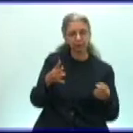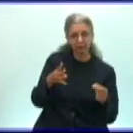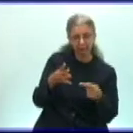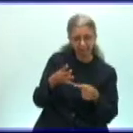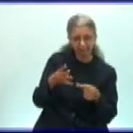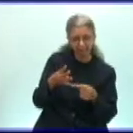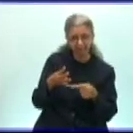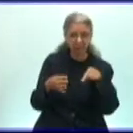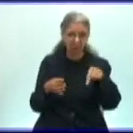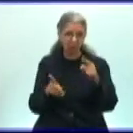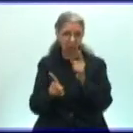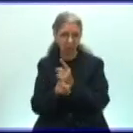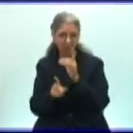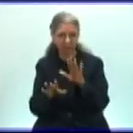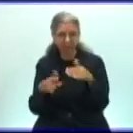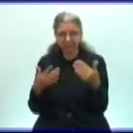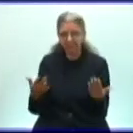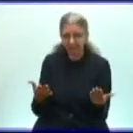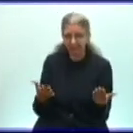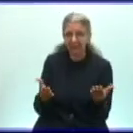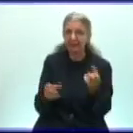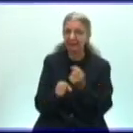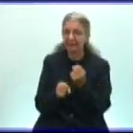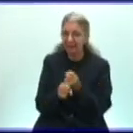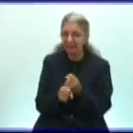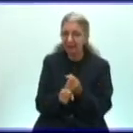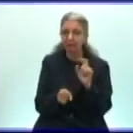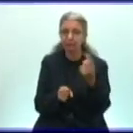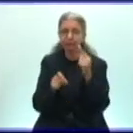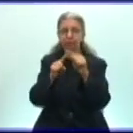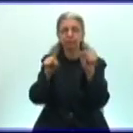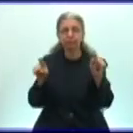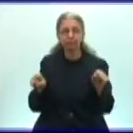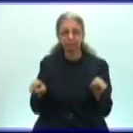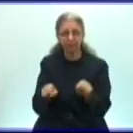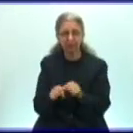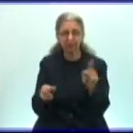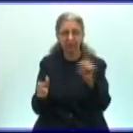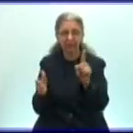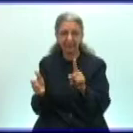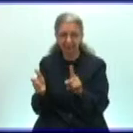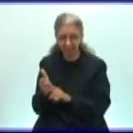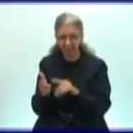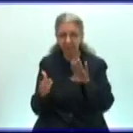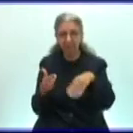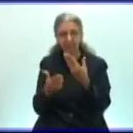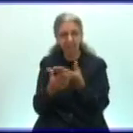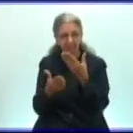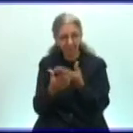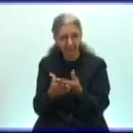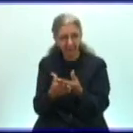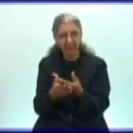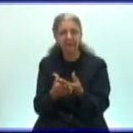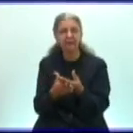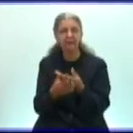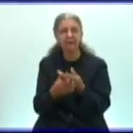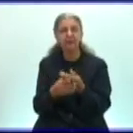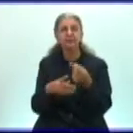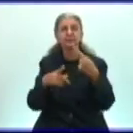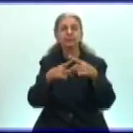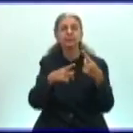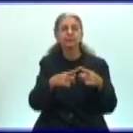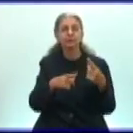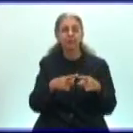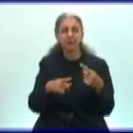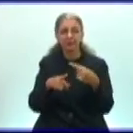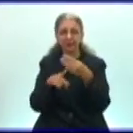el encuentro de hoy, nosotros vamos a trabajar con un circuito eléctrico. Por tanto, le estoy proponiendo los instrumentos y materiales que vamos a